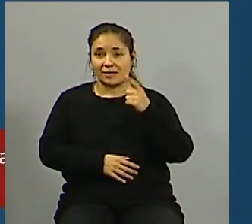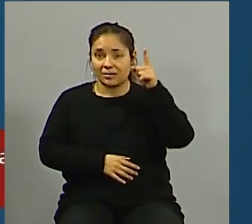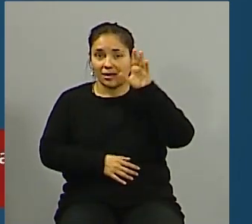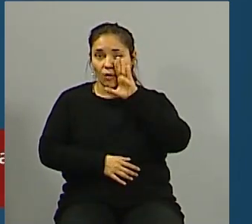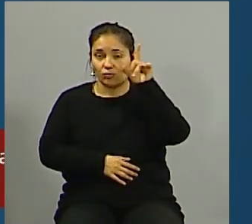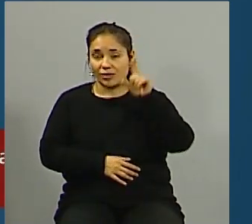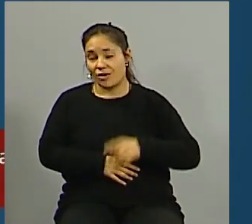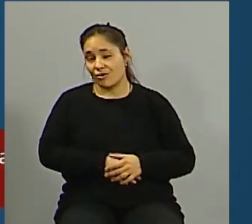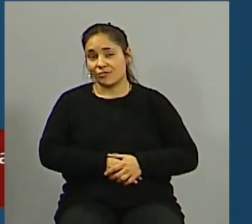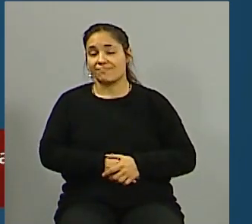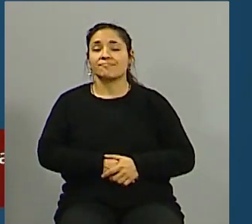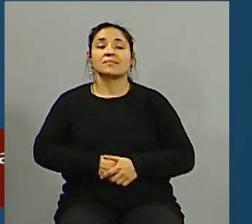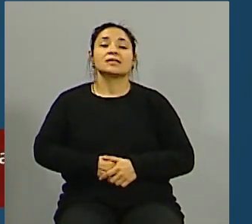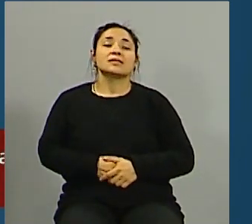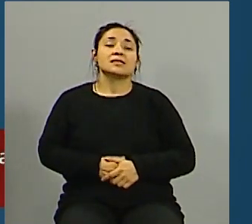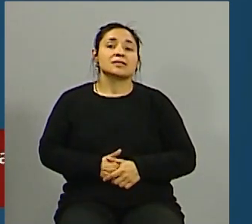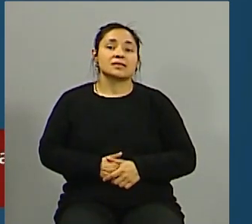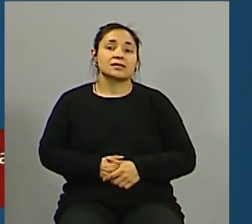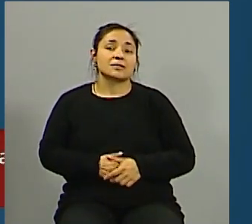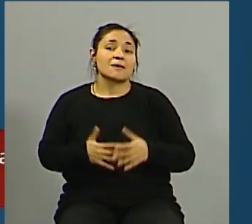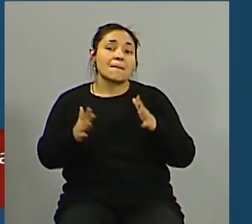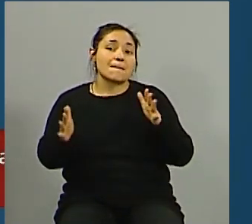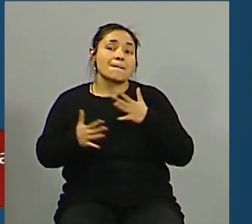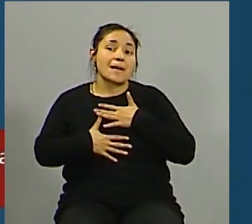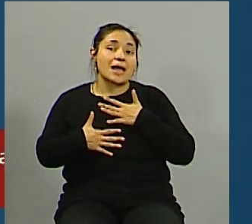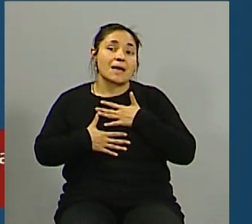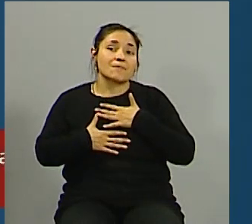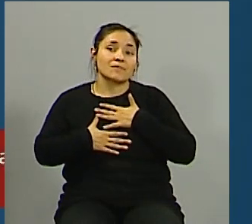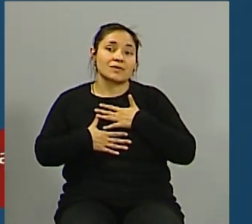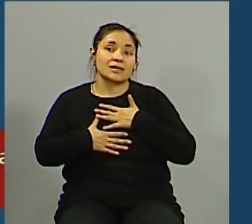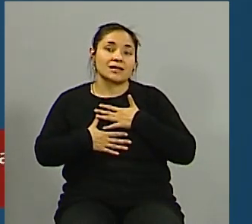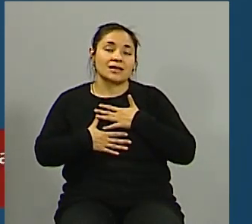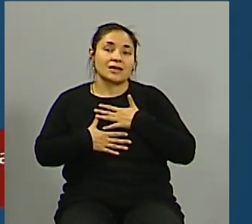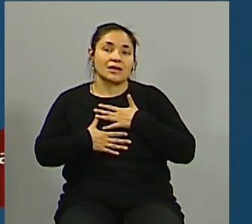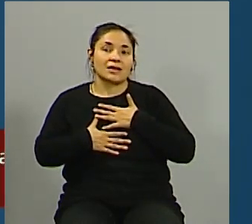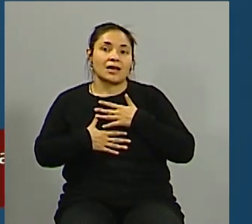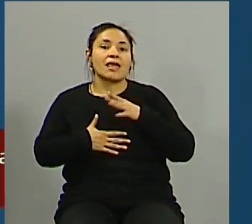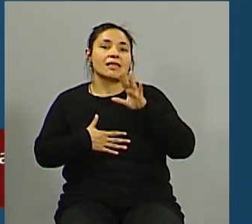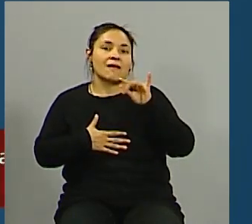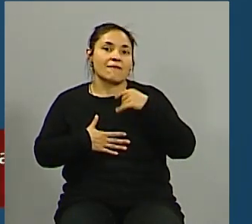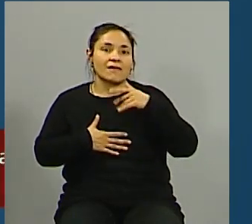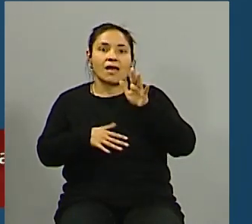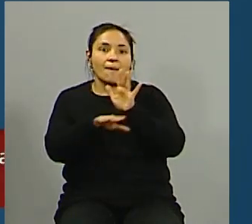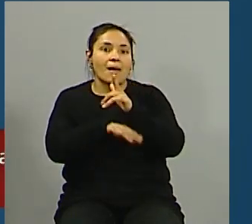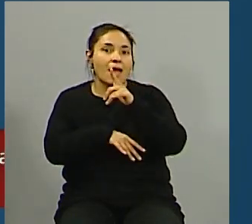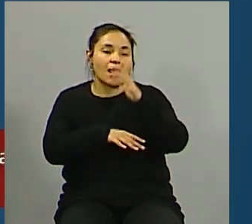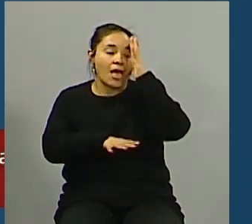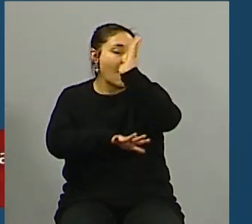La verdad que me cuesta un poco la mirada catastrófica, ¿no? Claro. También